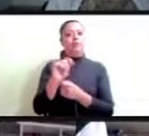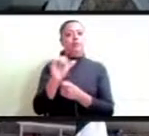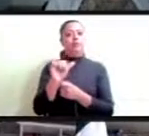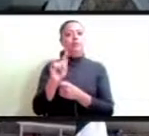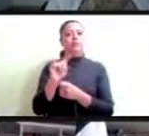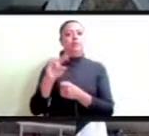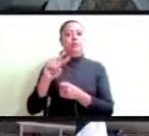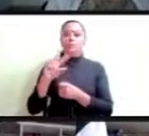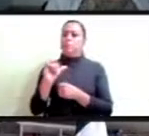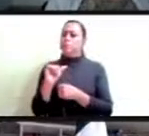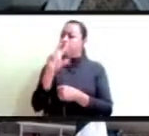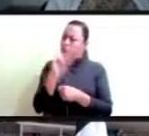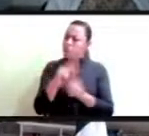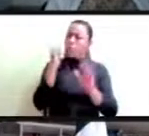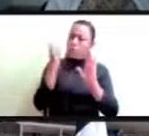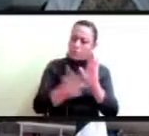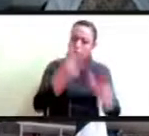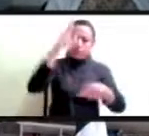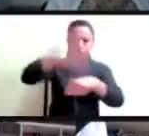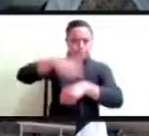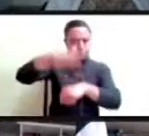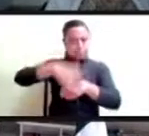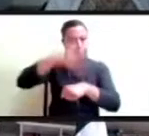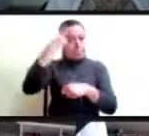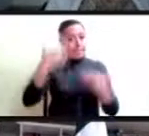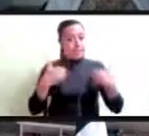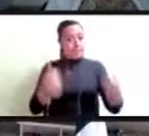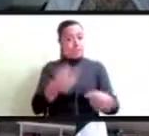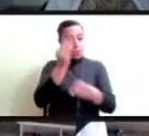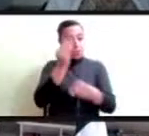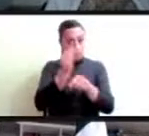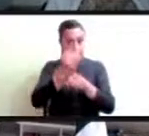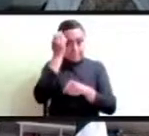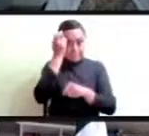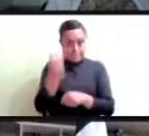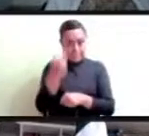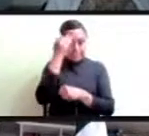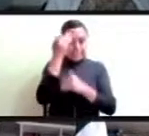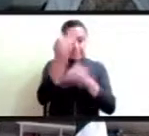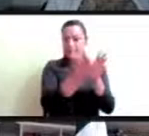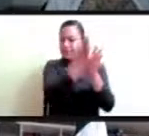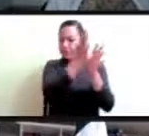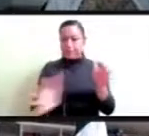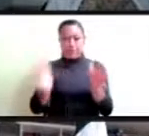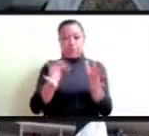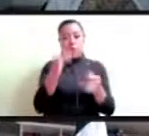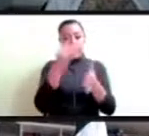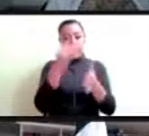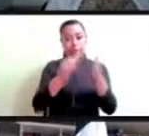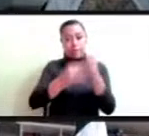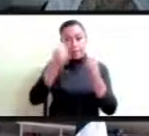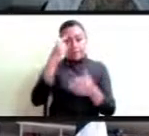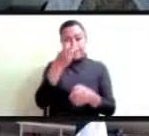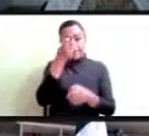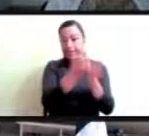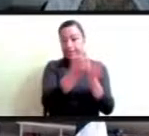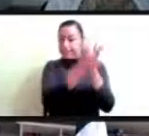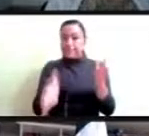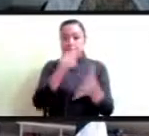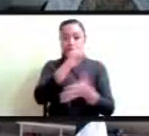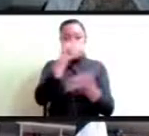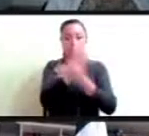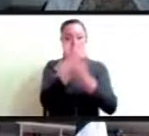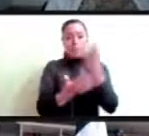las condiciones durante este tiempo que queda de esta legislatura, hagamos todos los esfuerzos y dejemos a